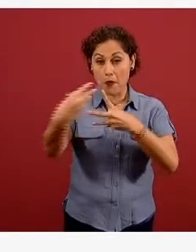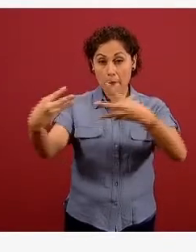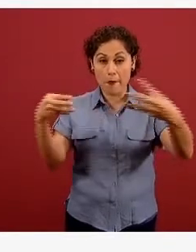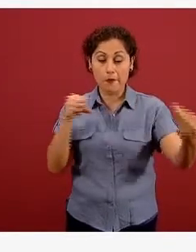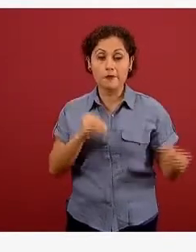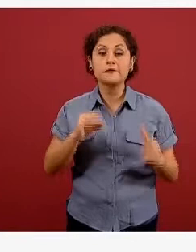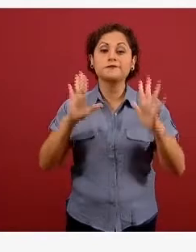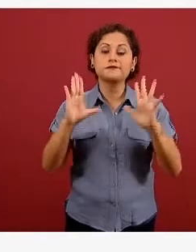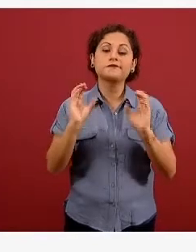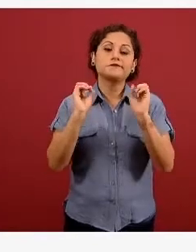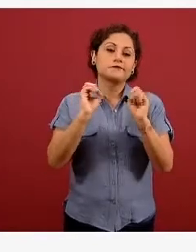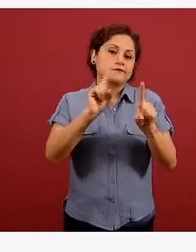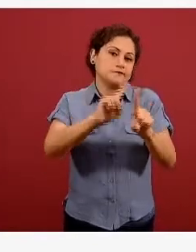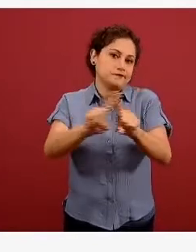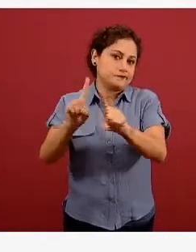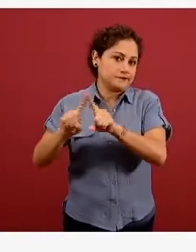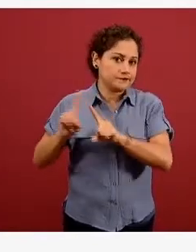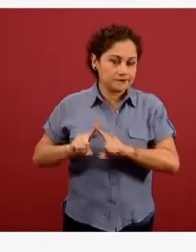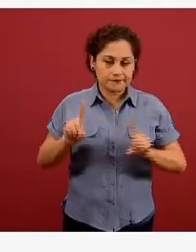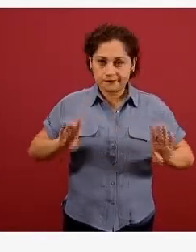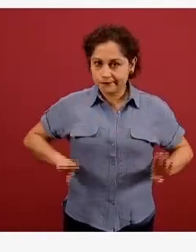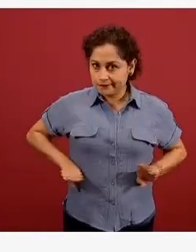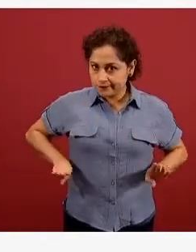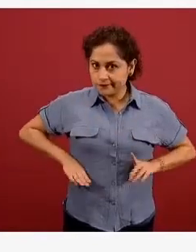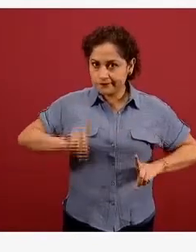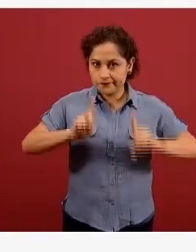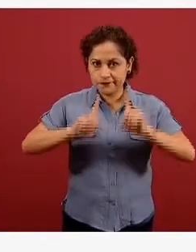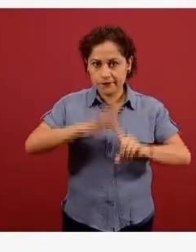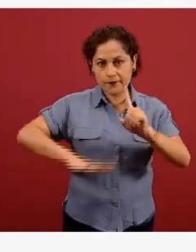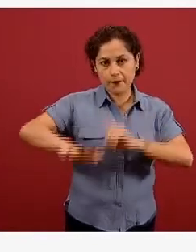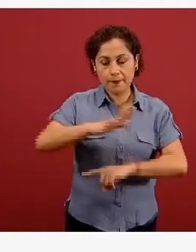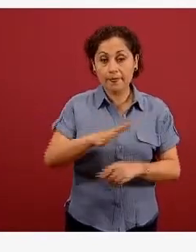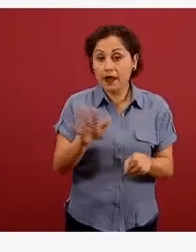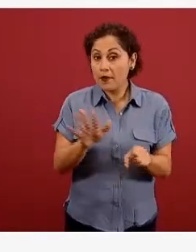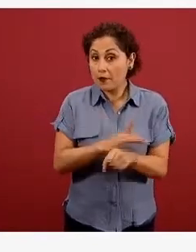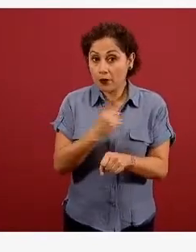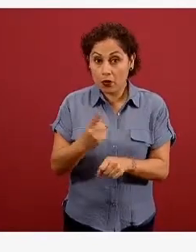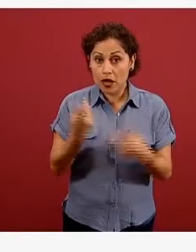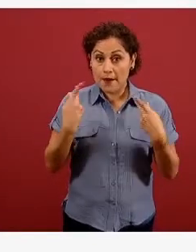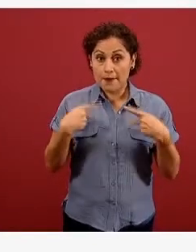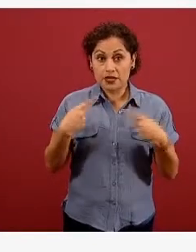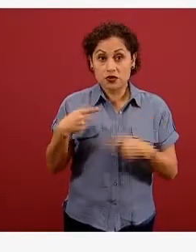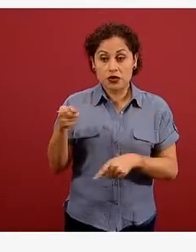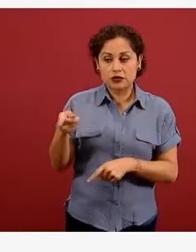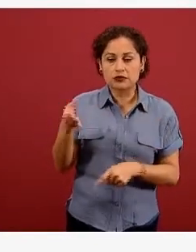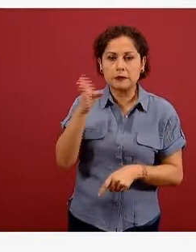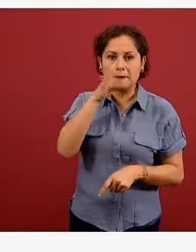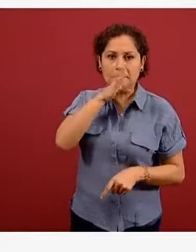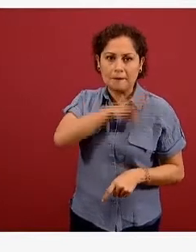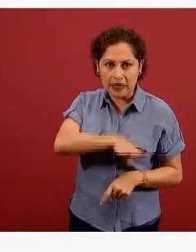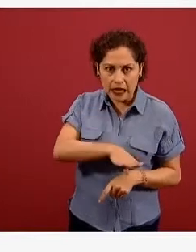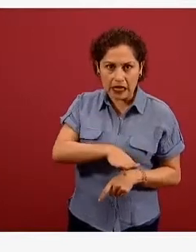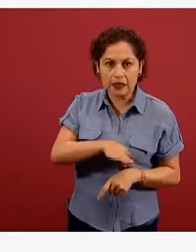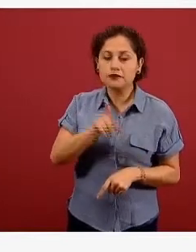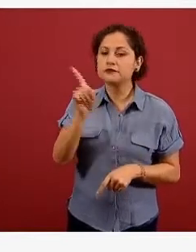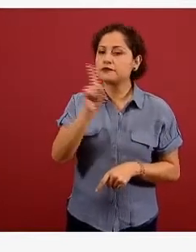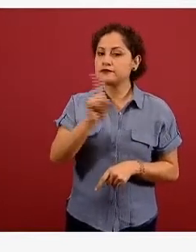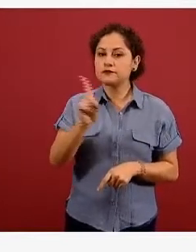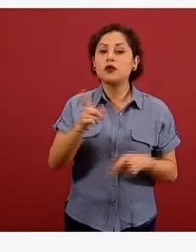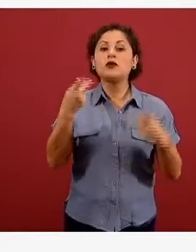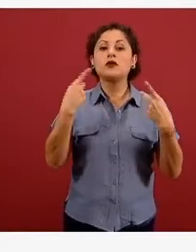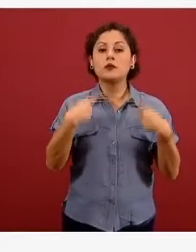quiere decir un acto de negligencia o mala práctica, simplemente la proporción de personas que llegan